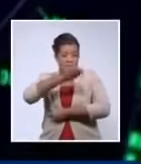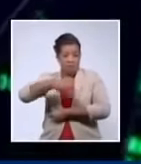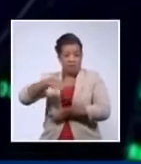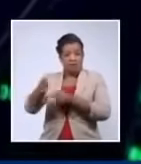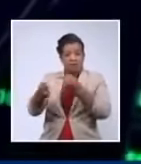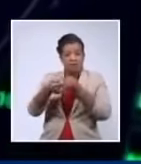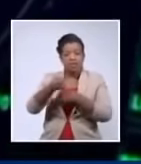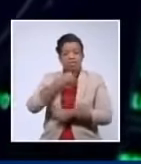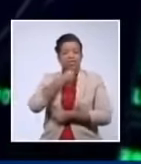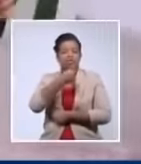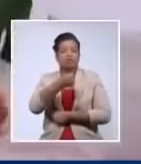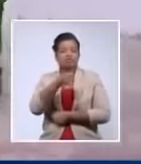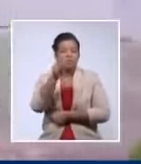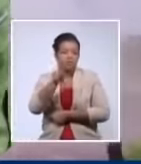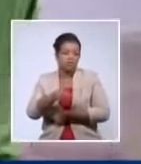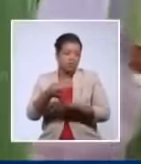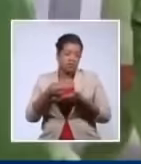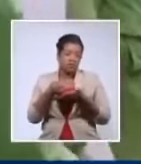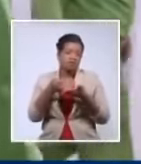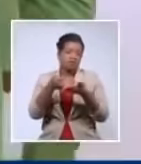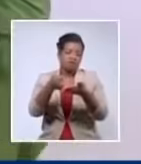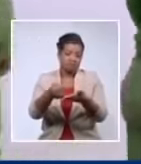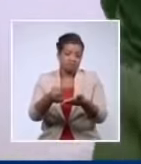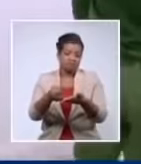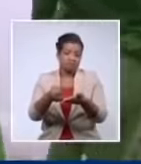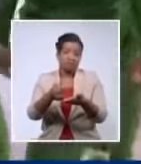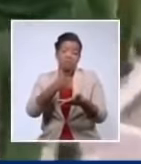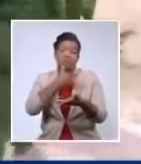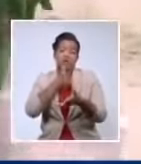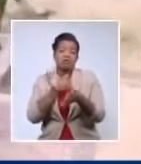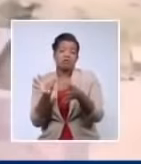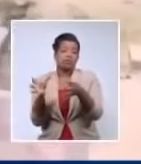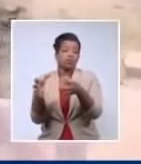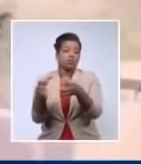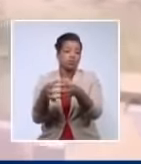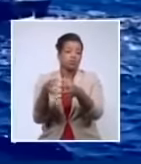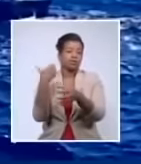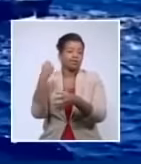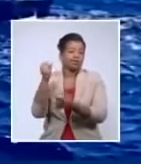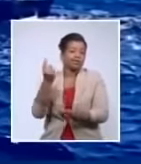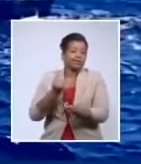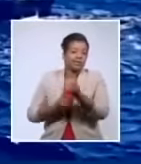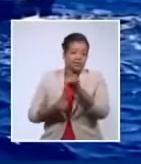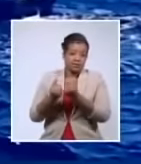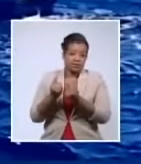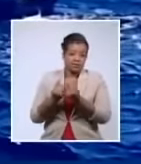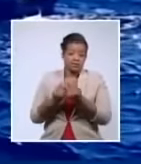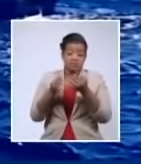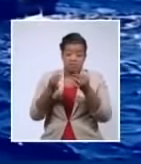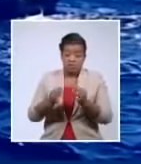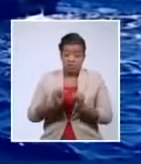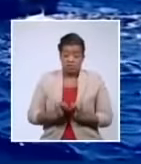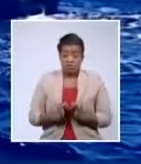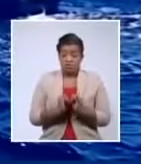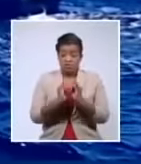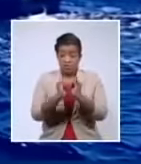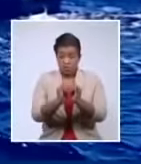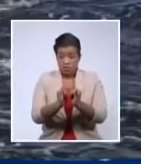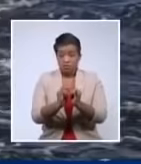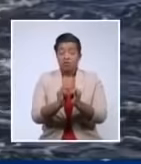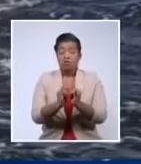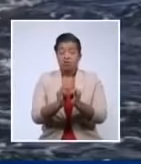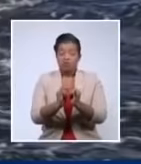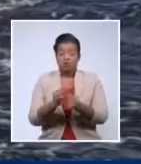por parte de colaboradores sobre una posible comisión de un hecho delictivo. Con estos datos se procedió a coordinar